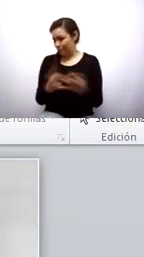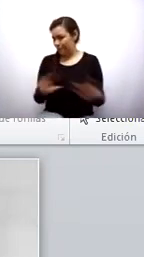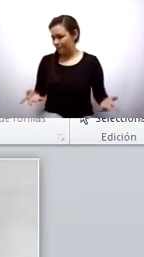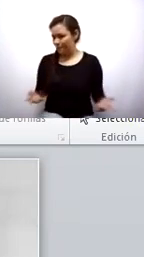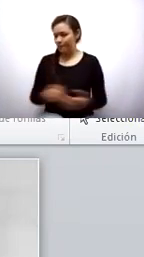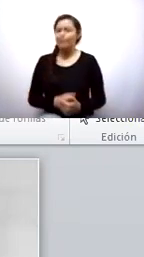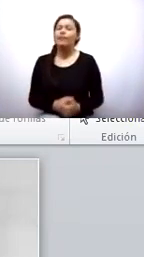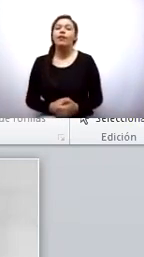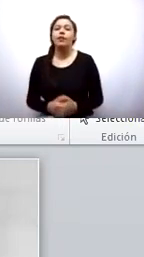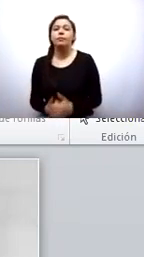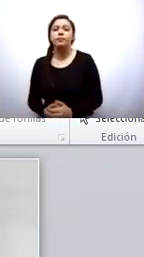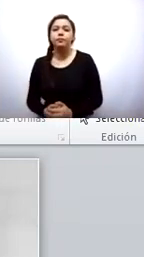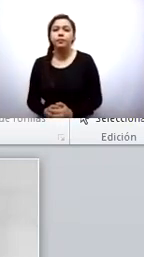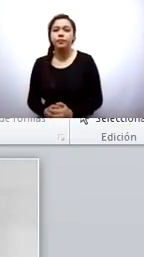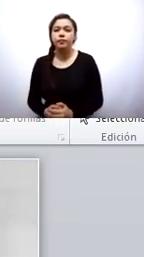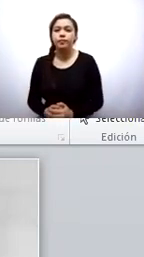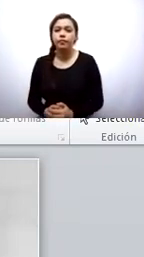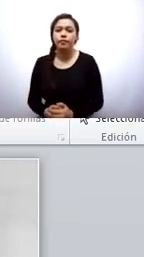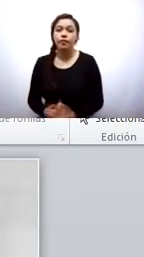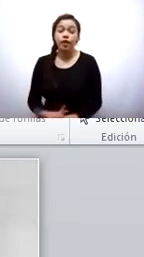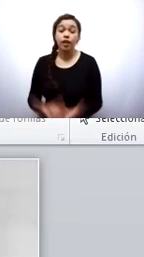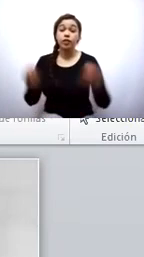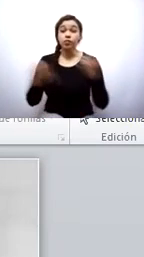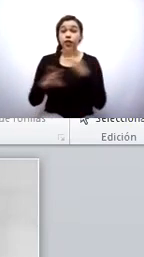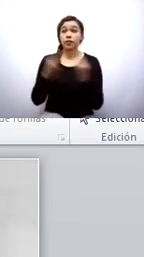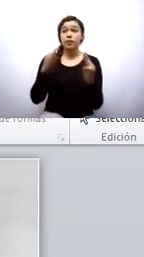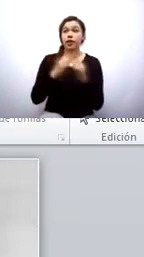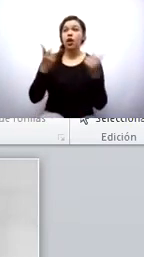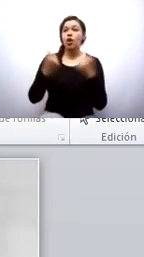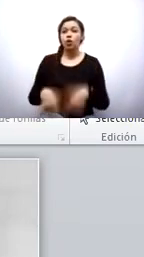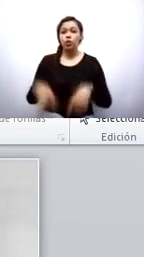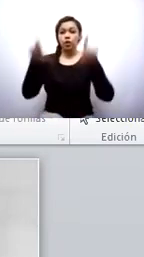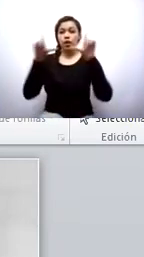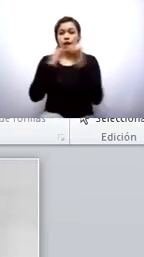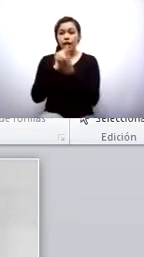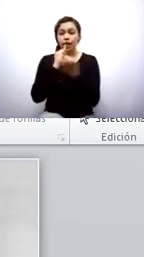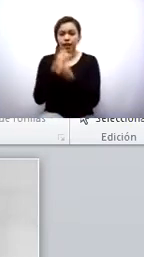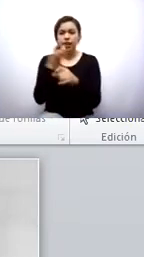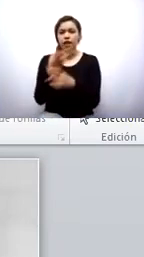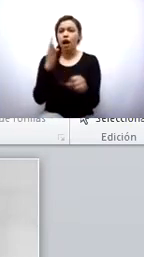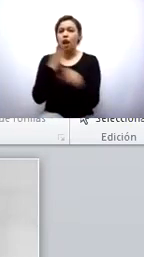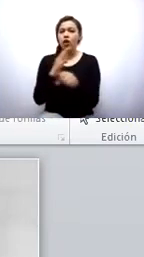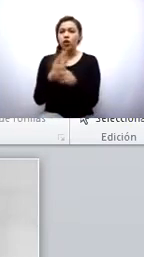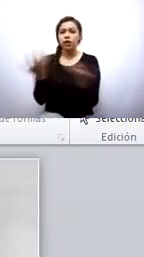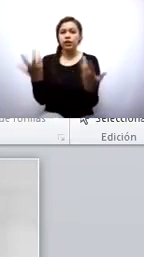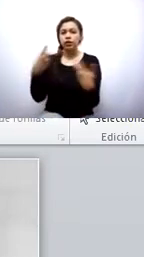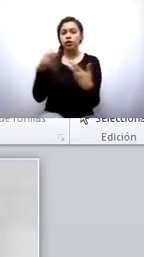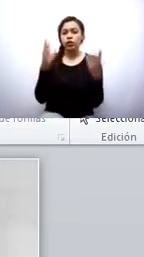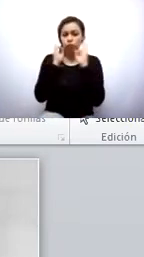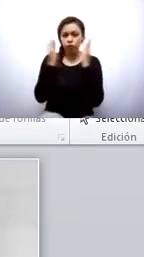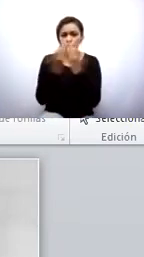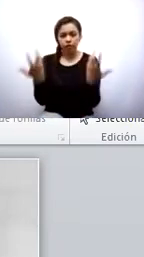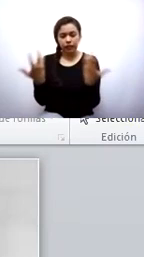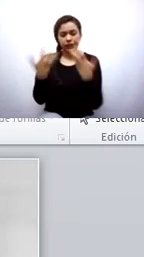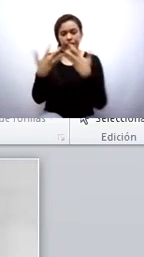Entonces, en ese sentido, pues muchas de las herramientas o plataformas digitales están adaptando sus funciones, están adaptando